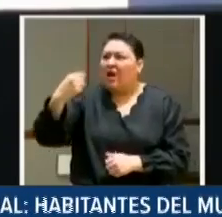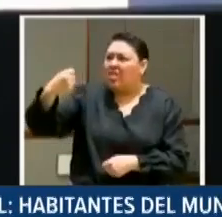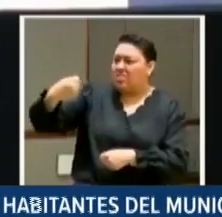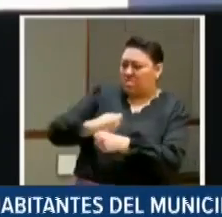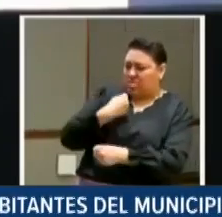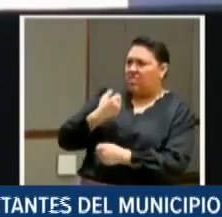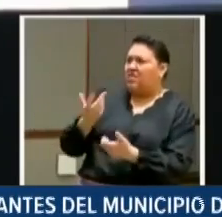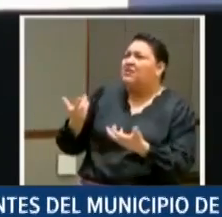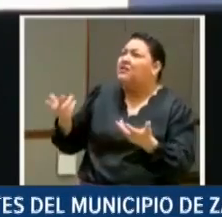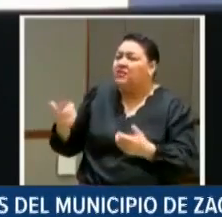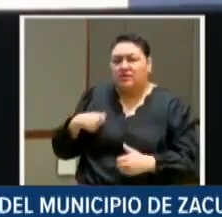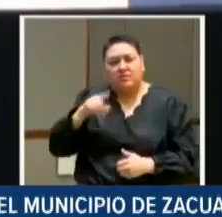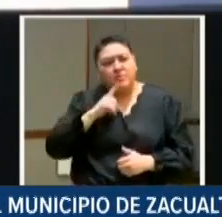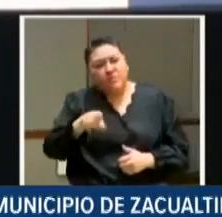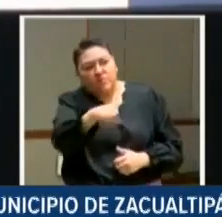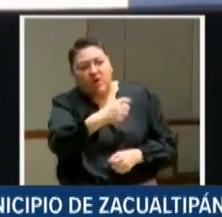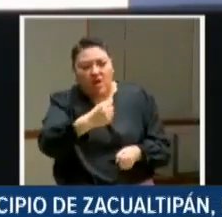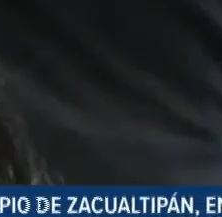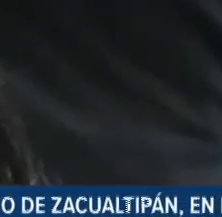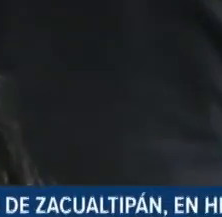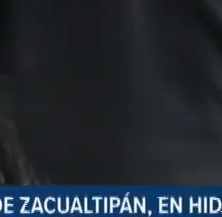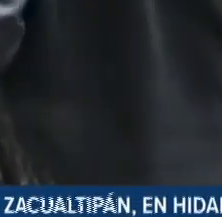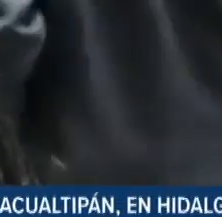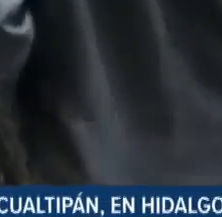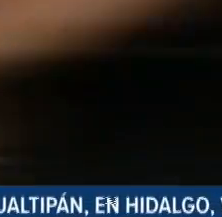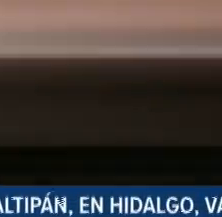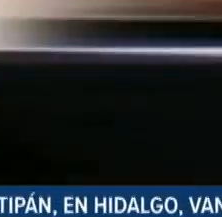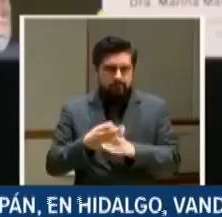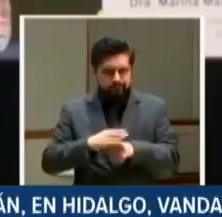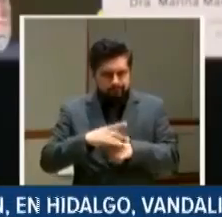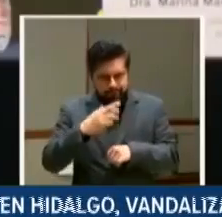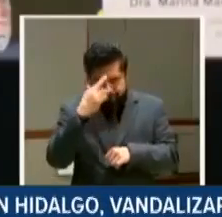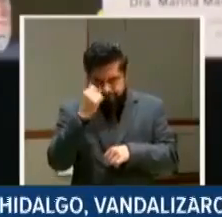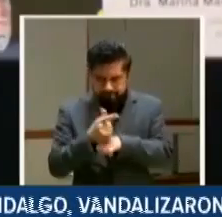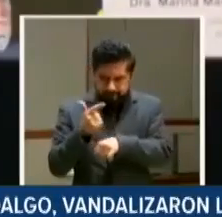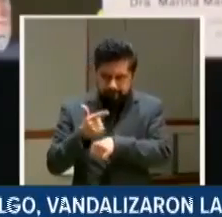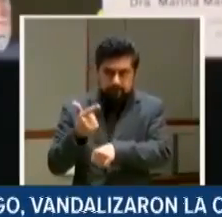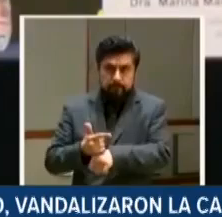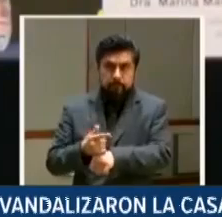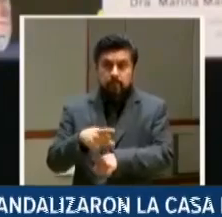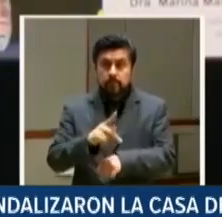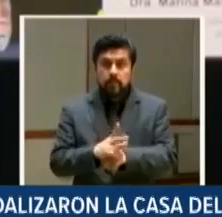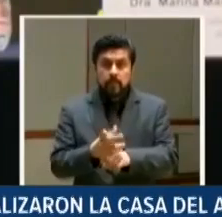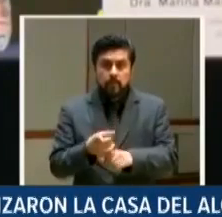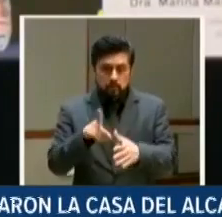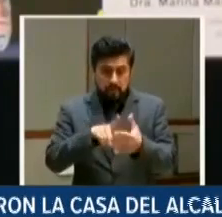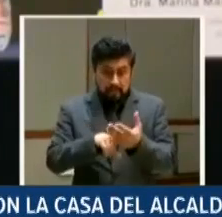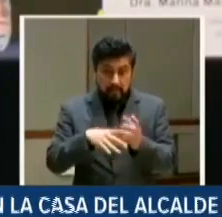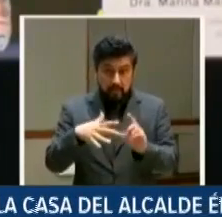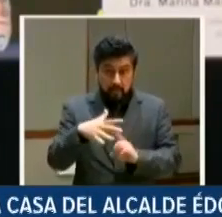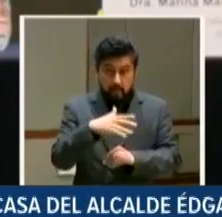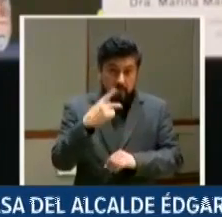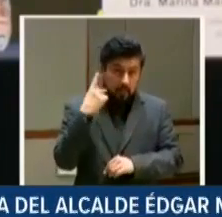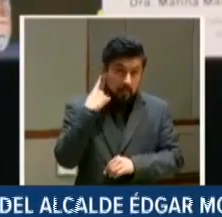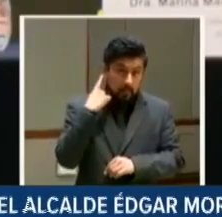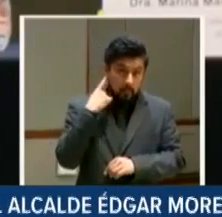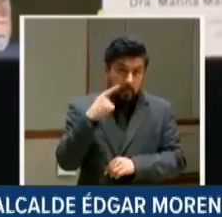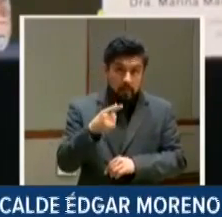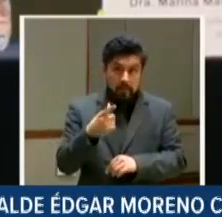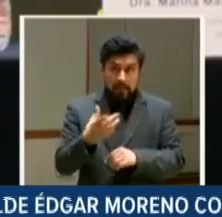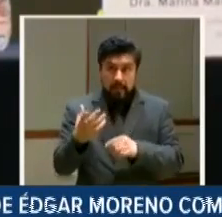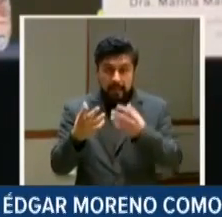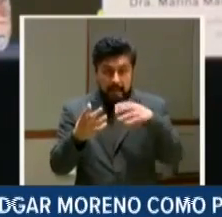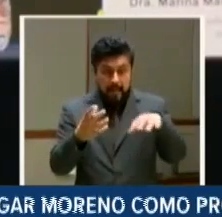aguantar vara. Vamos a escucharla mejor. Pero hay una parte de la política que no